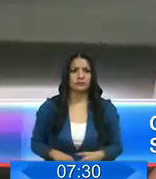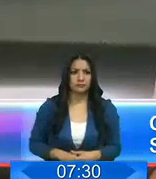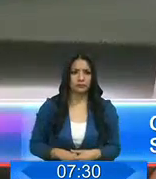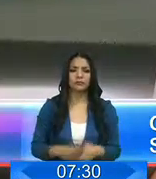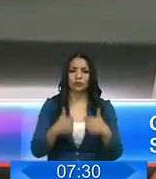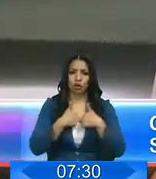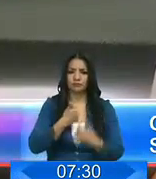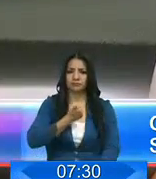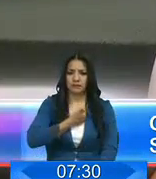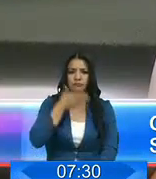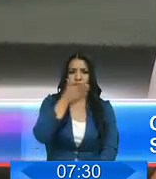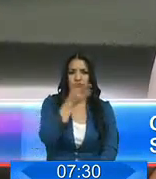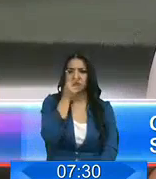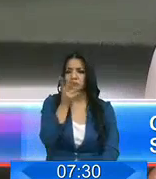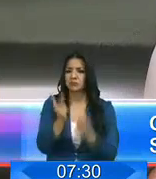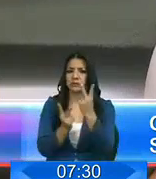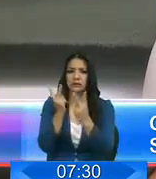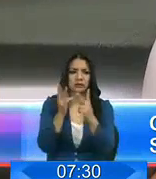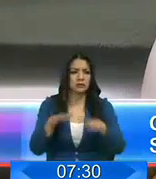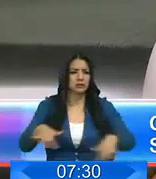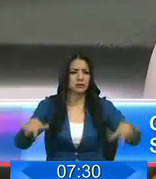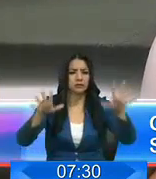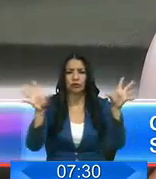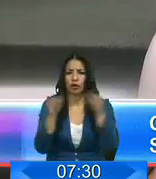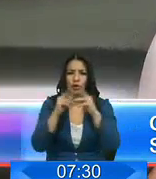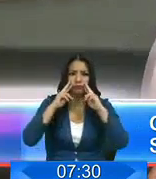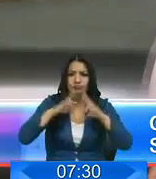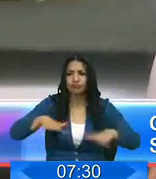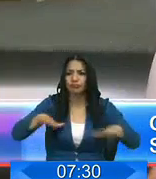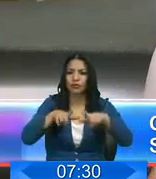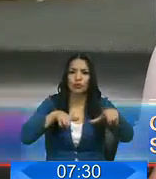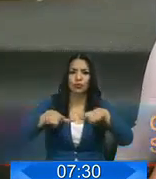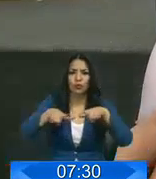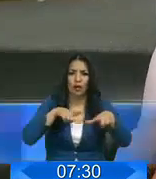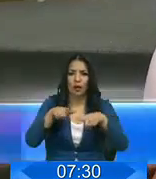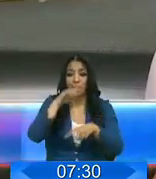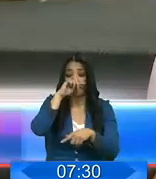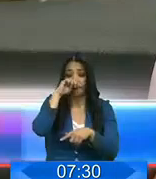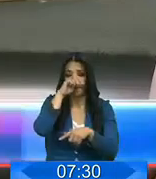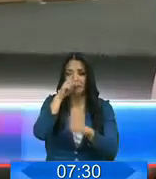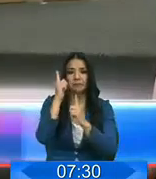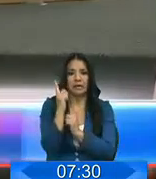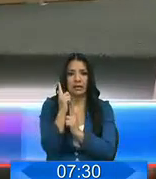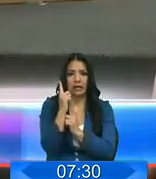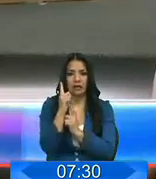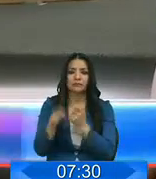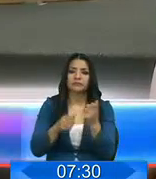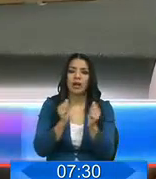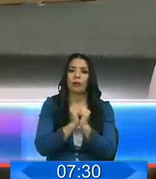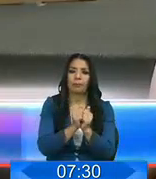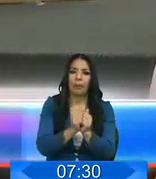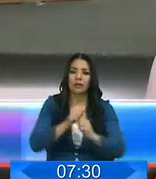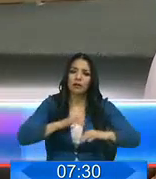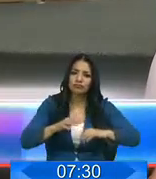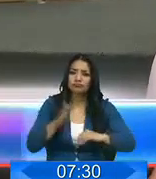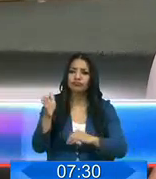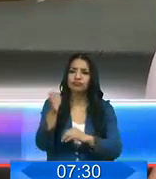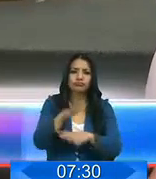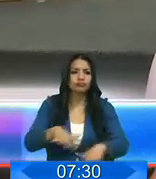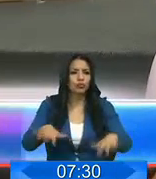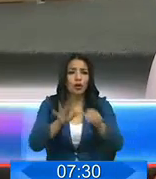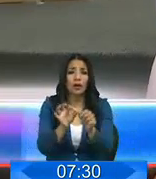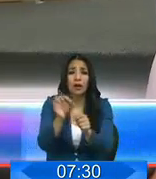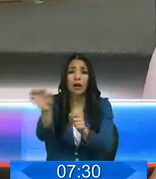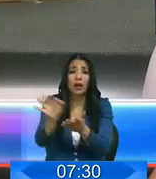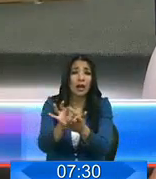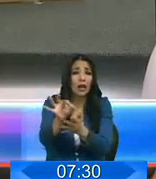yo visitando y haciendo un recorrido, un reconocimiento a aquella zona conjuntamente con los militares para que la logística en estos sectores tan